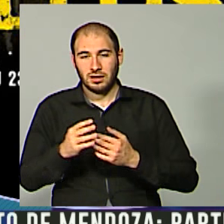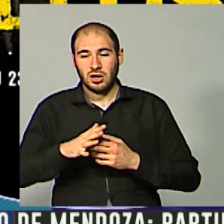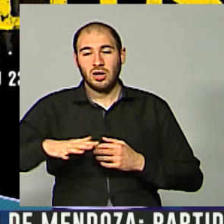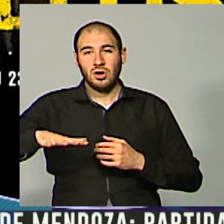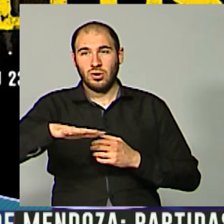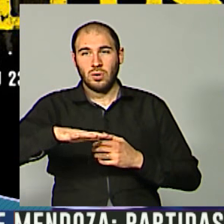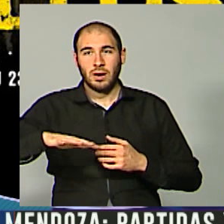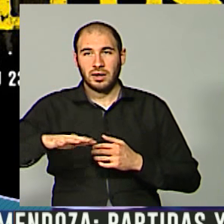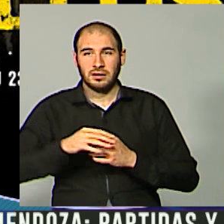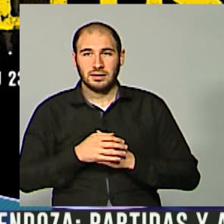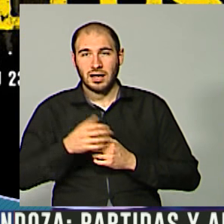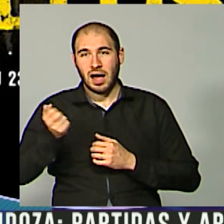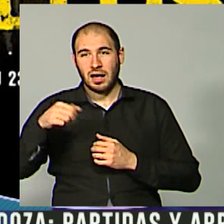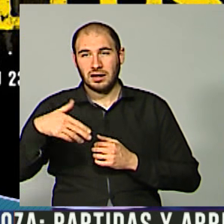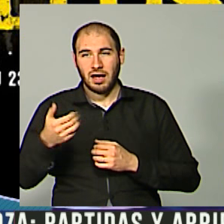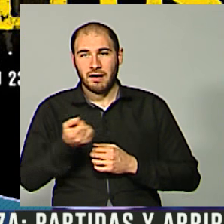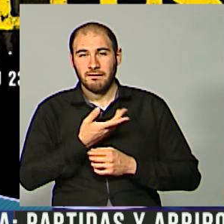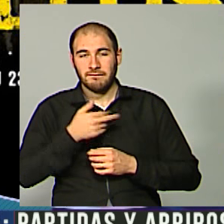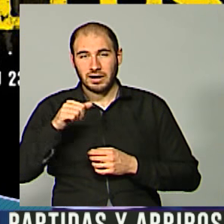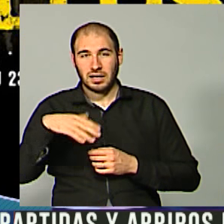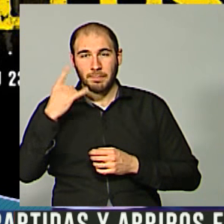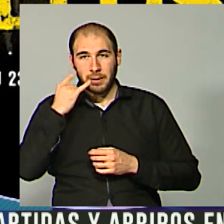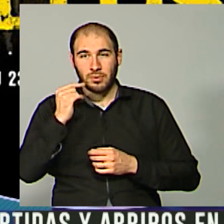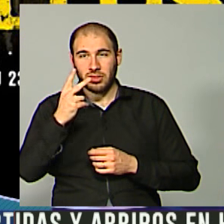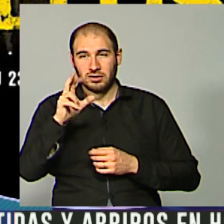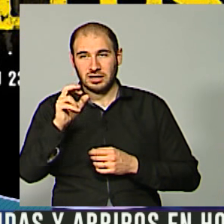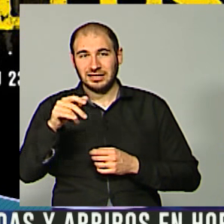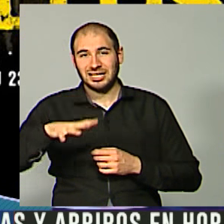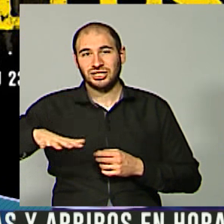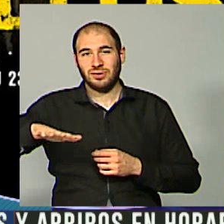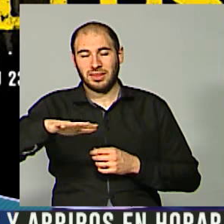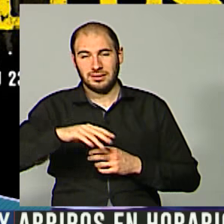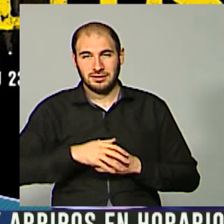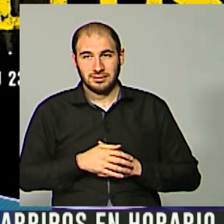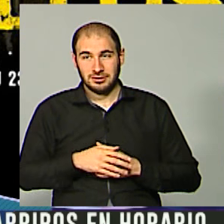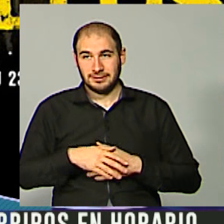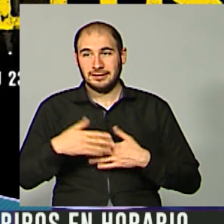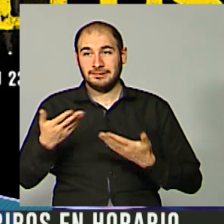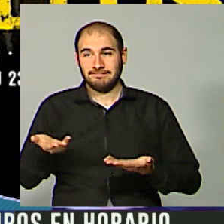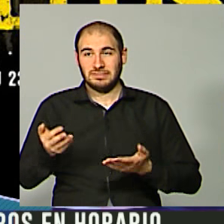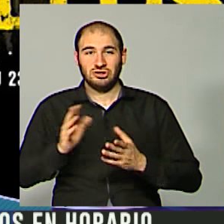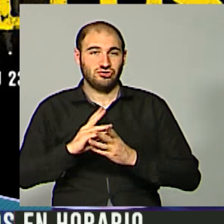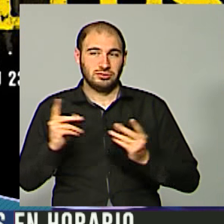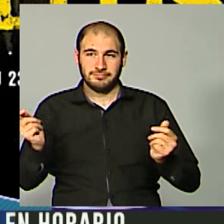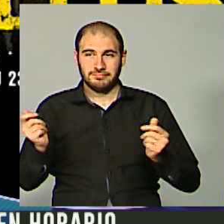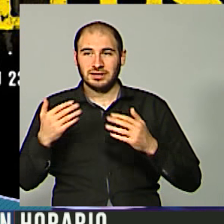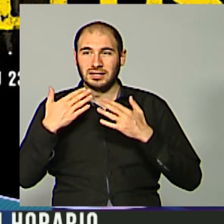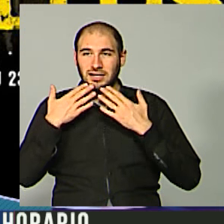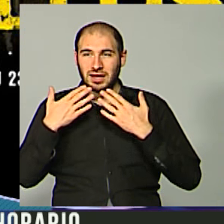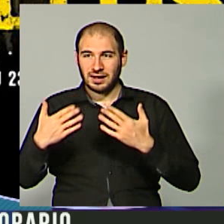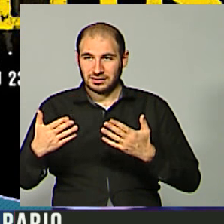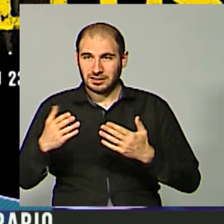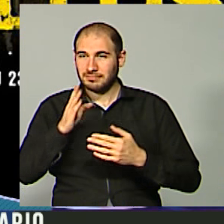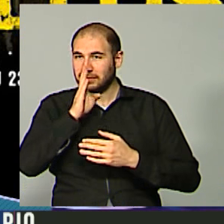la sala Ana Frank en Maipú 230 de la ciudad. Bueno, aquí estamos. Eso fue todo y les agradezco mucho